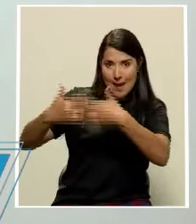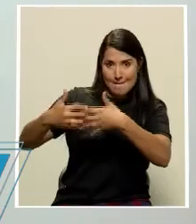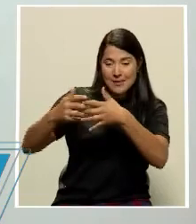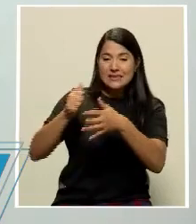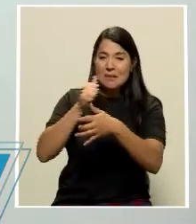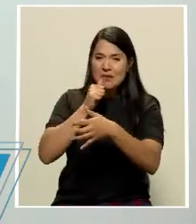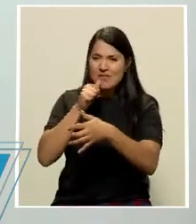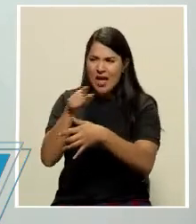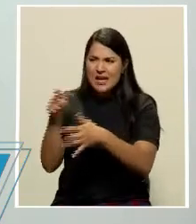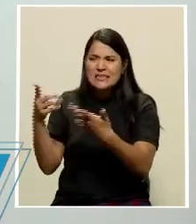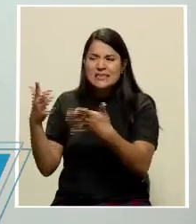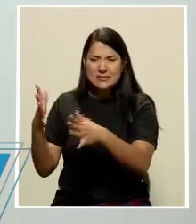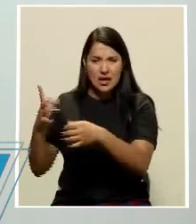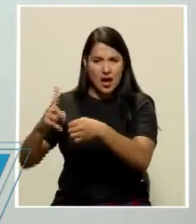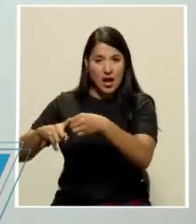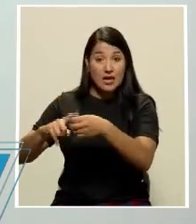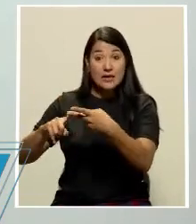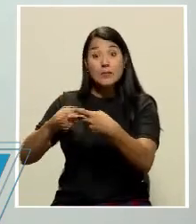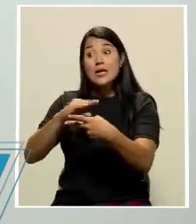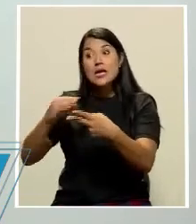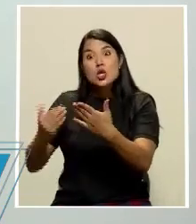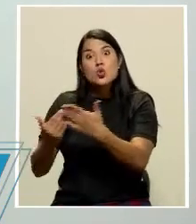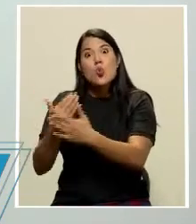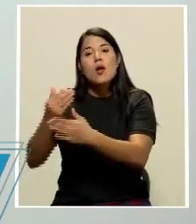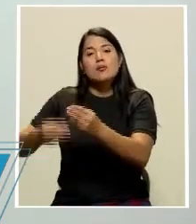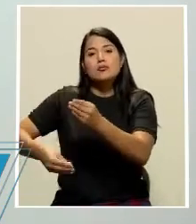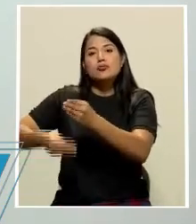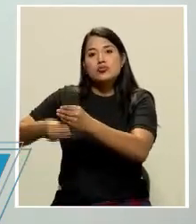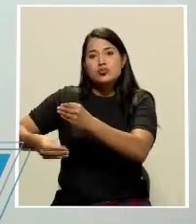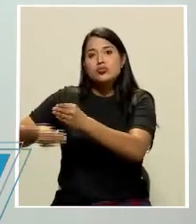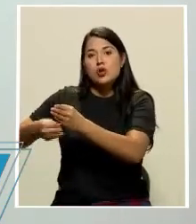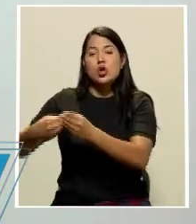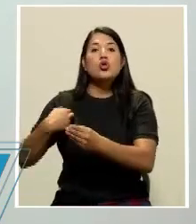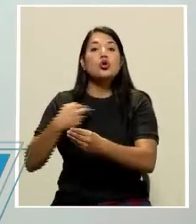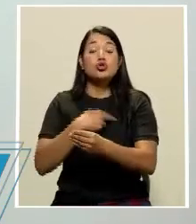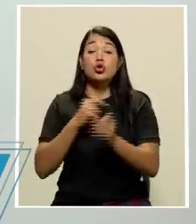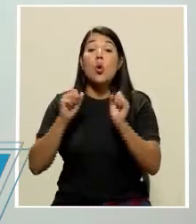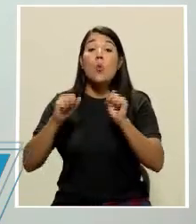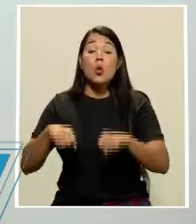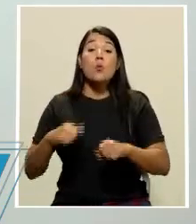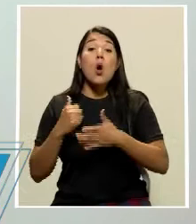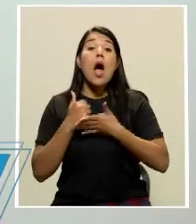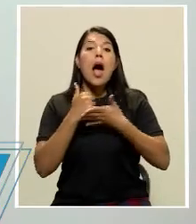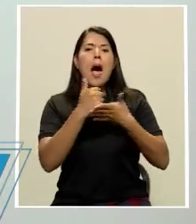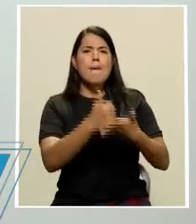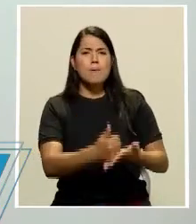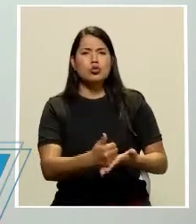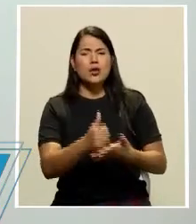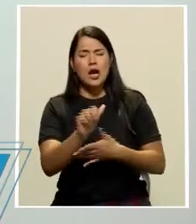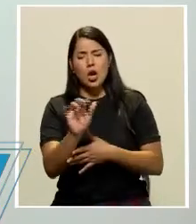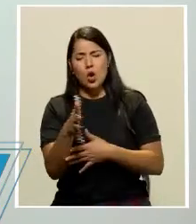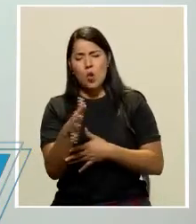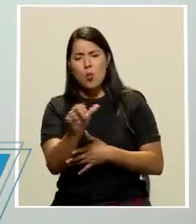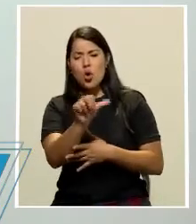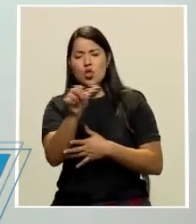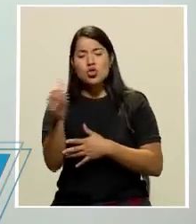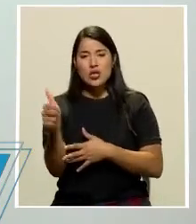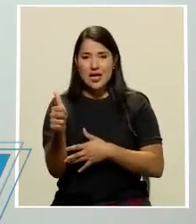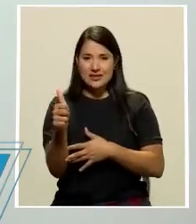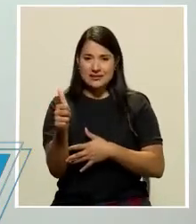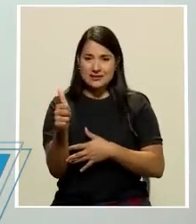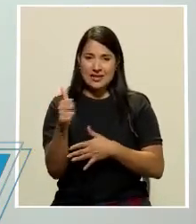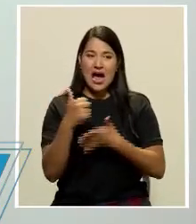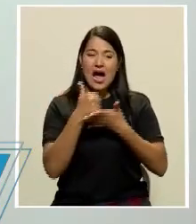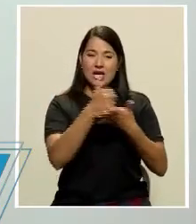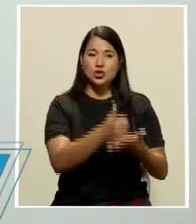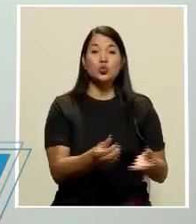con el banco como otras que se han sumado en estos meses, hemos podido apoyar unas 10 solicitudes adicionales